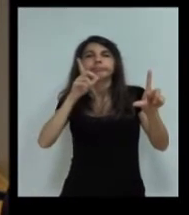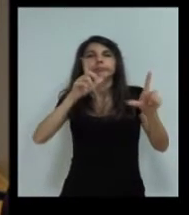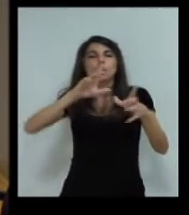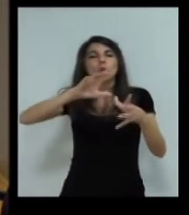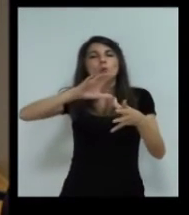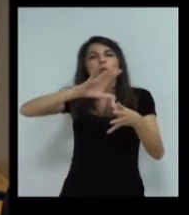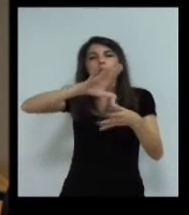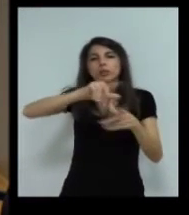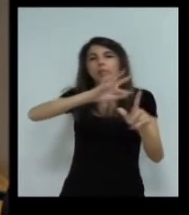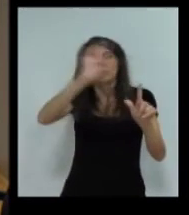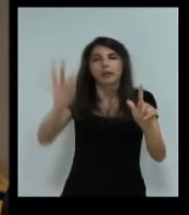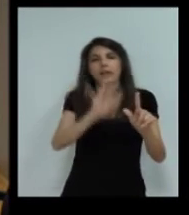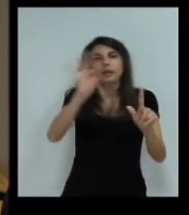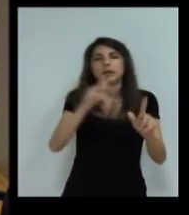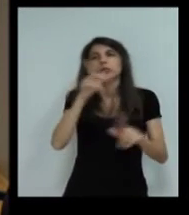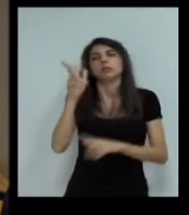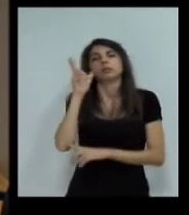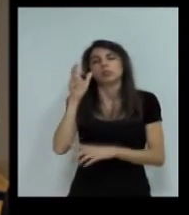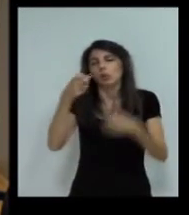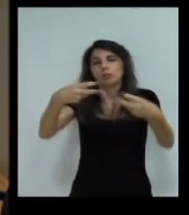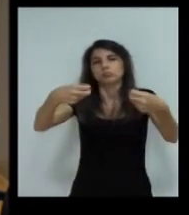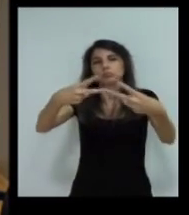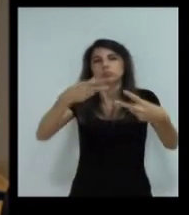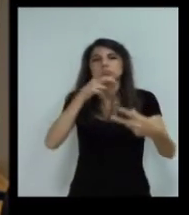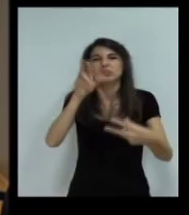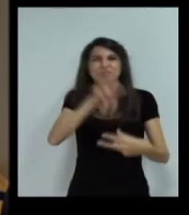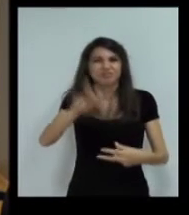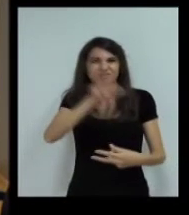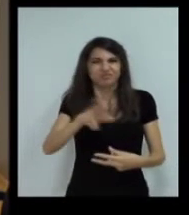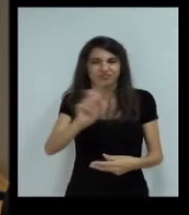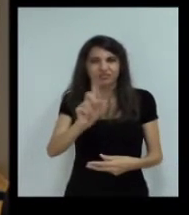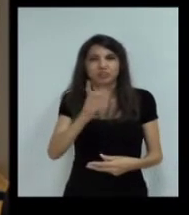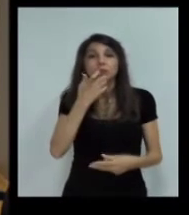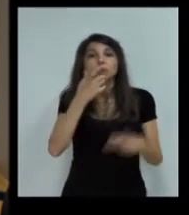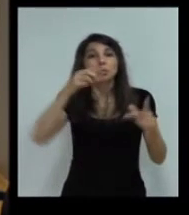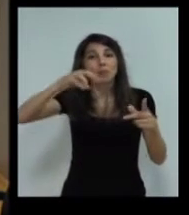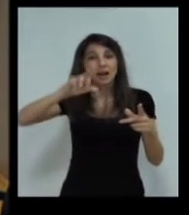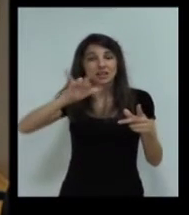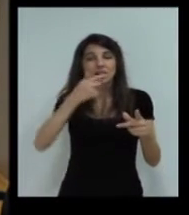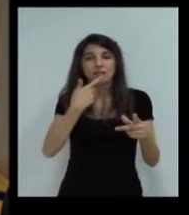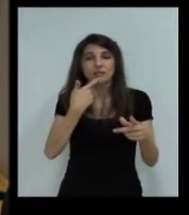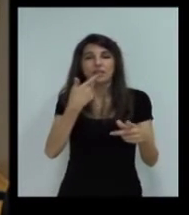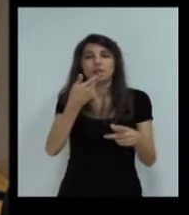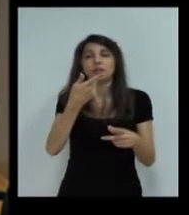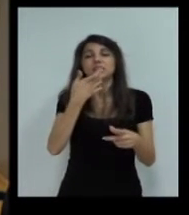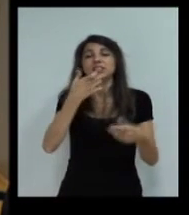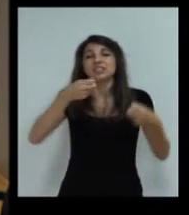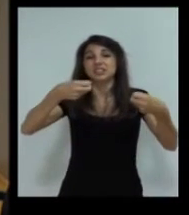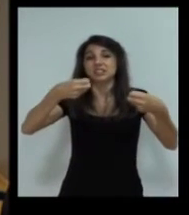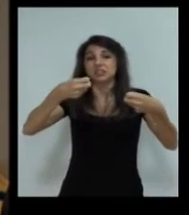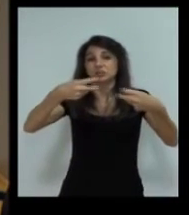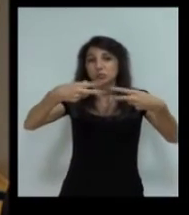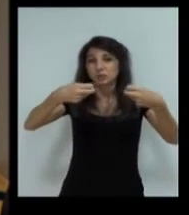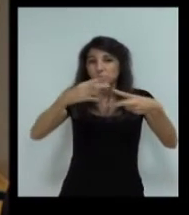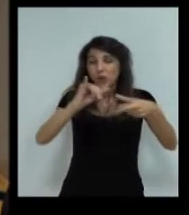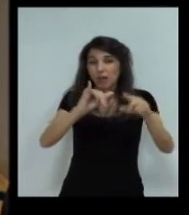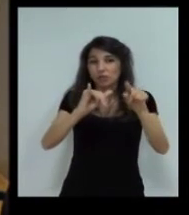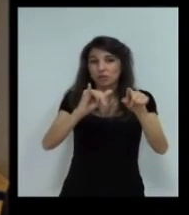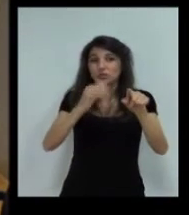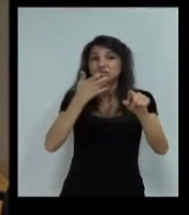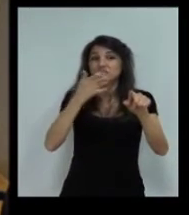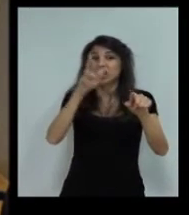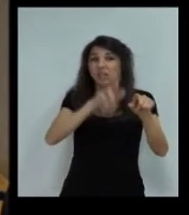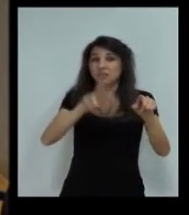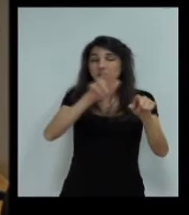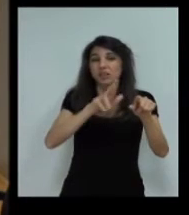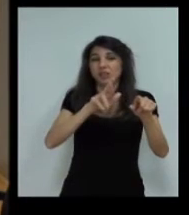¿no? O algo. Cuando se subtitula algo que está repetido no hay ningún truco detrás ni nada, sencillamente son porque a lo mejor como tenemos que